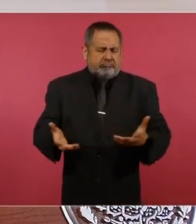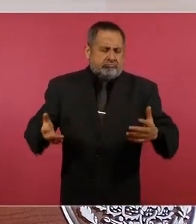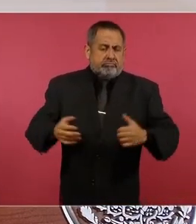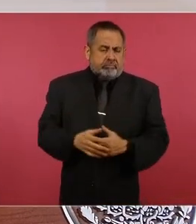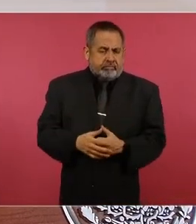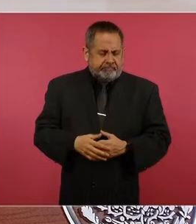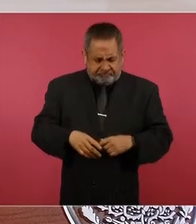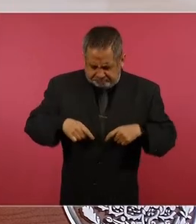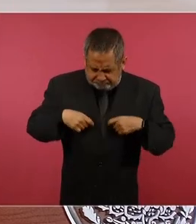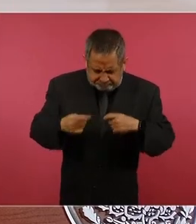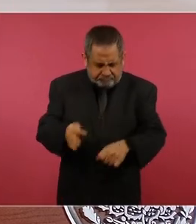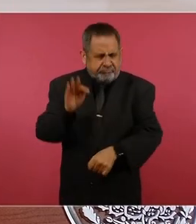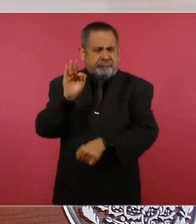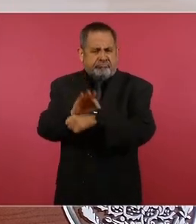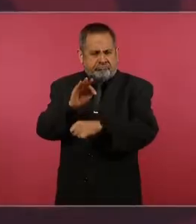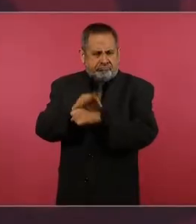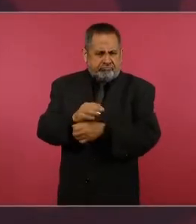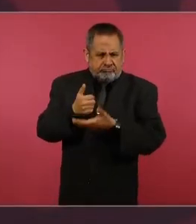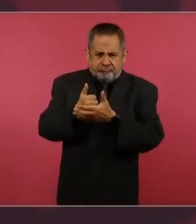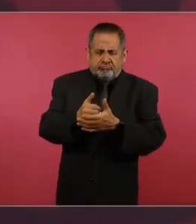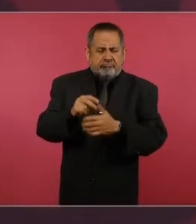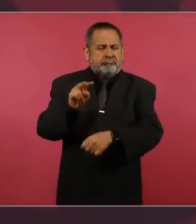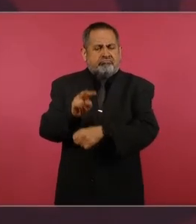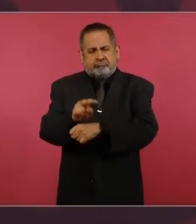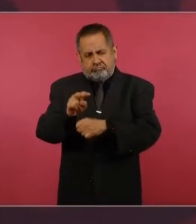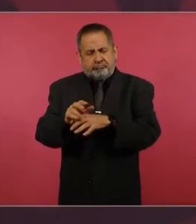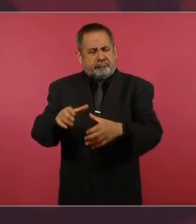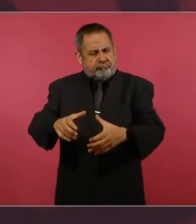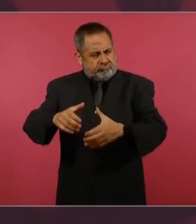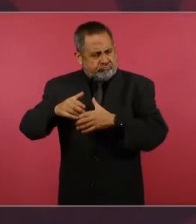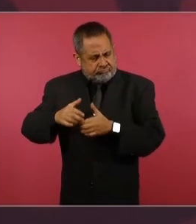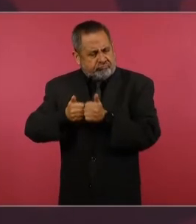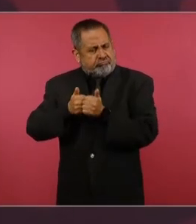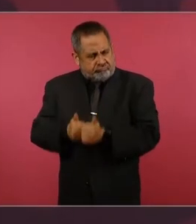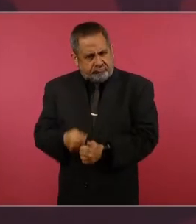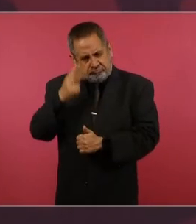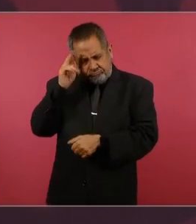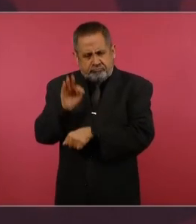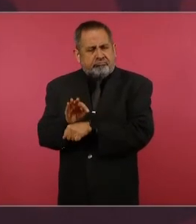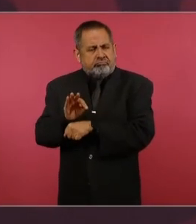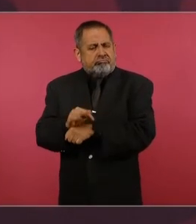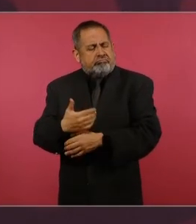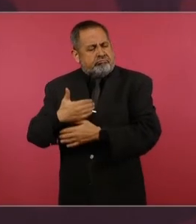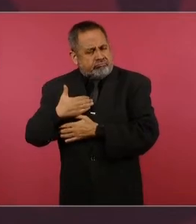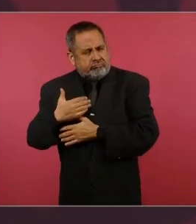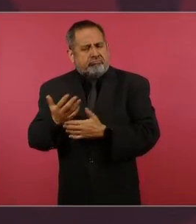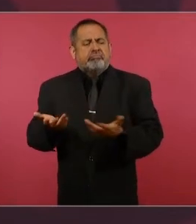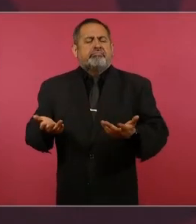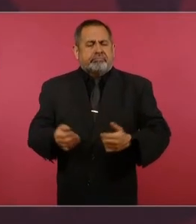y se le dio protección y refugio.